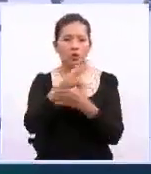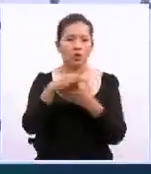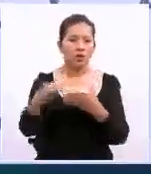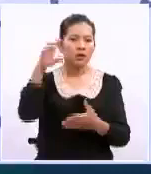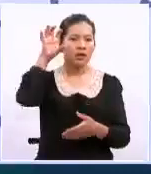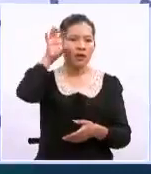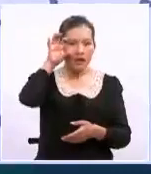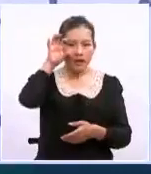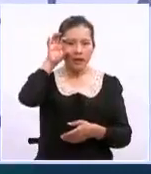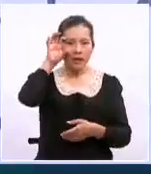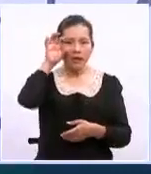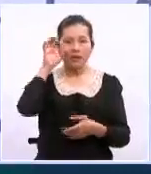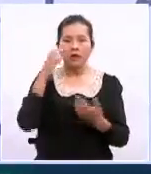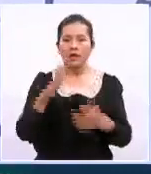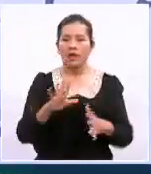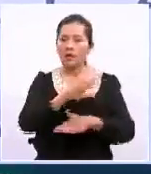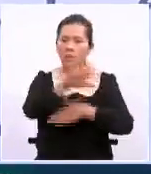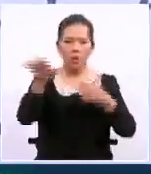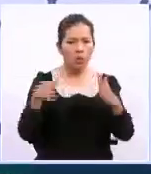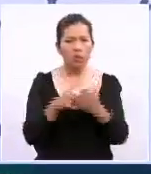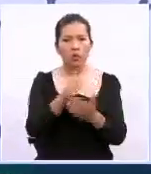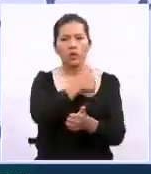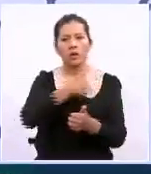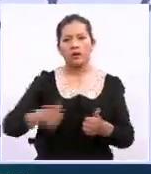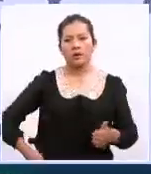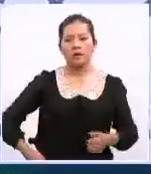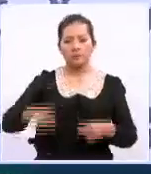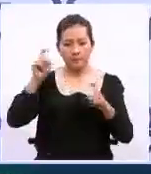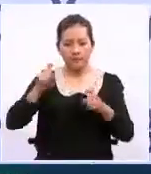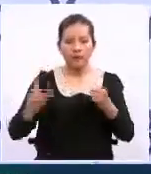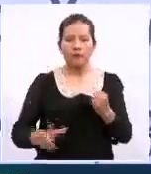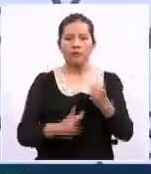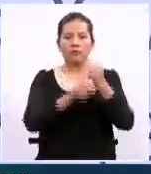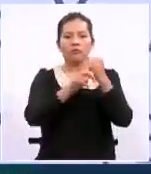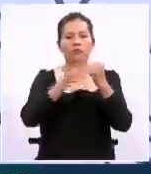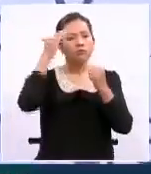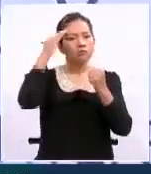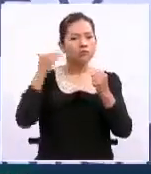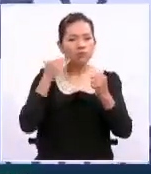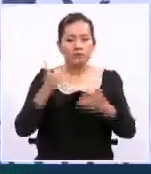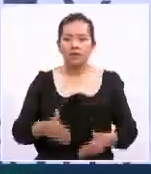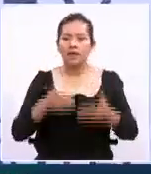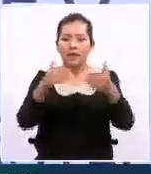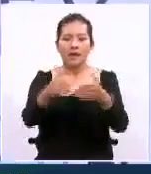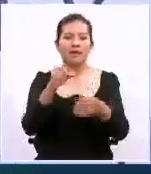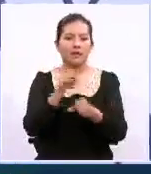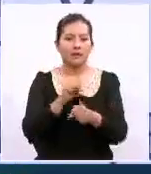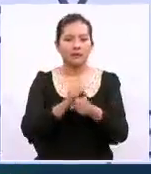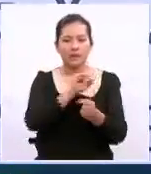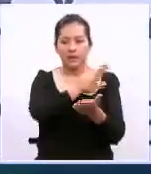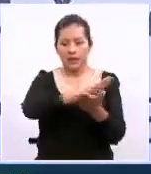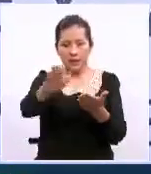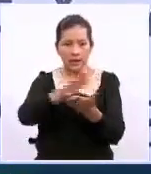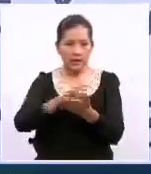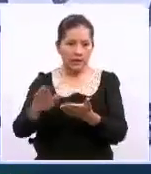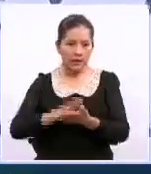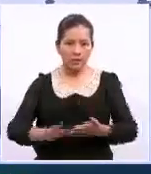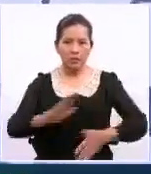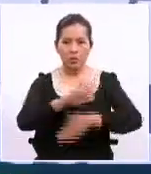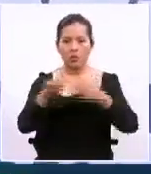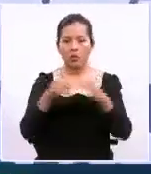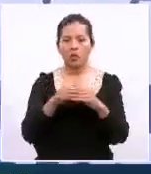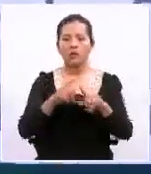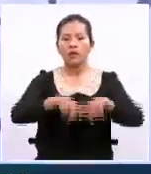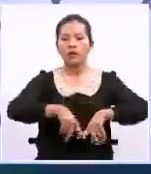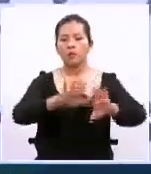Chuquisaca, Tarija. Nuestros alcaldes tienen que encabezar estas tareas de aseo de esas